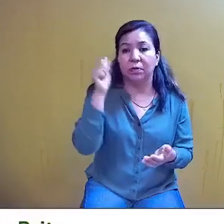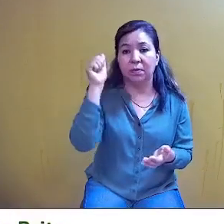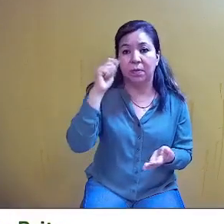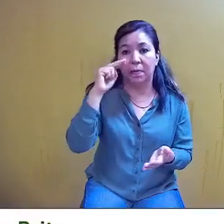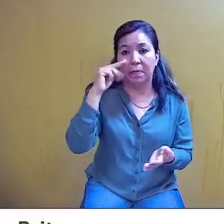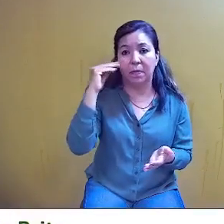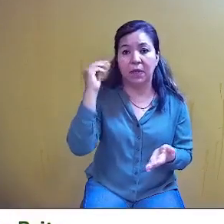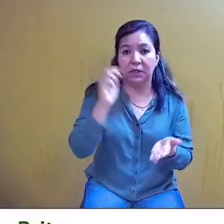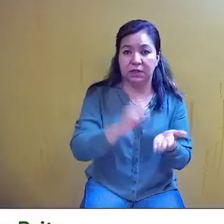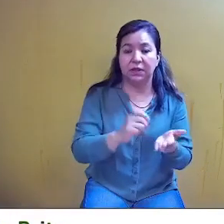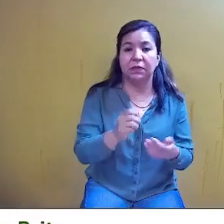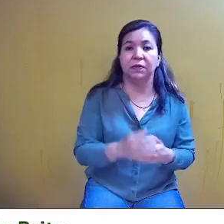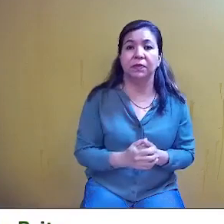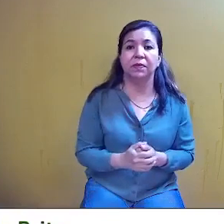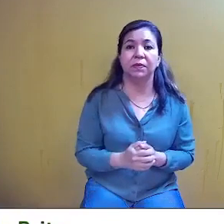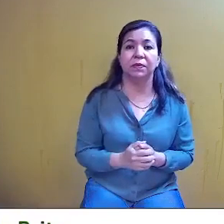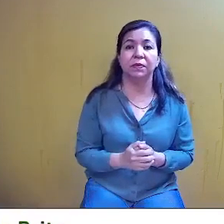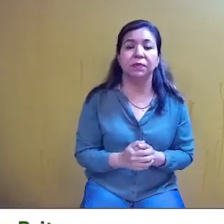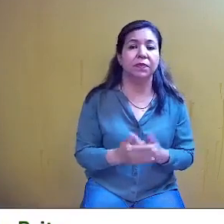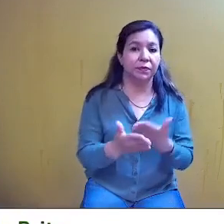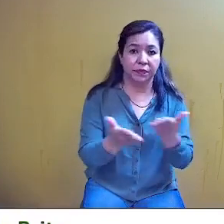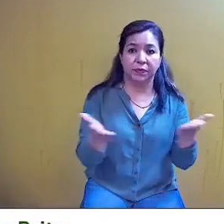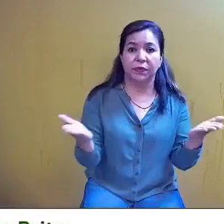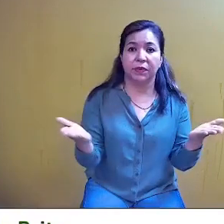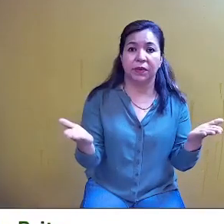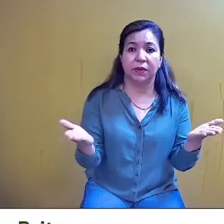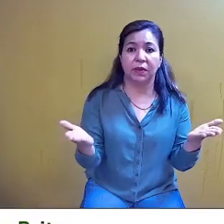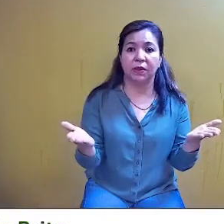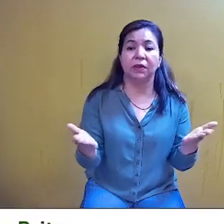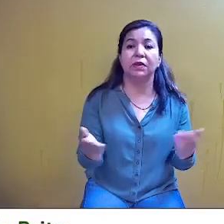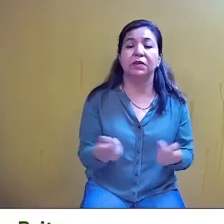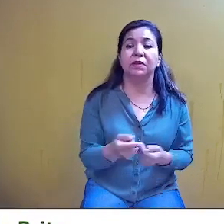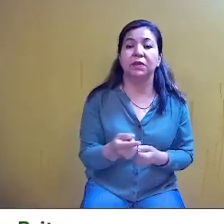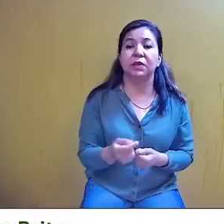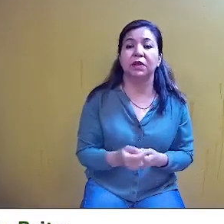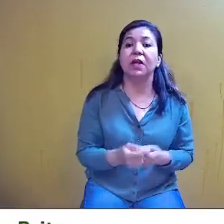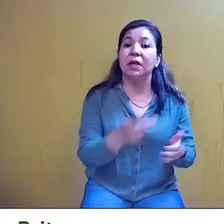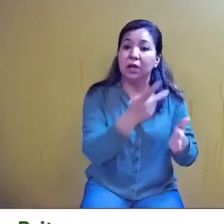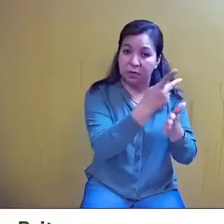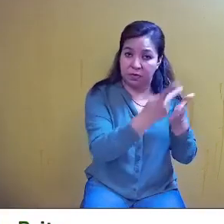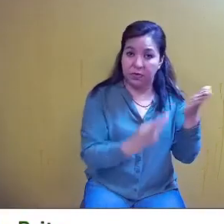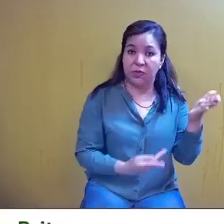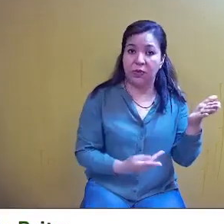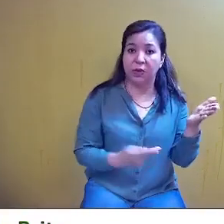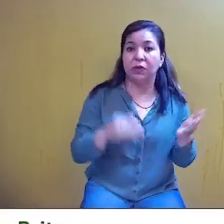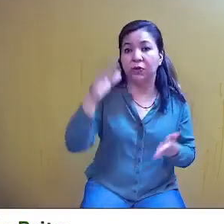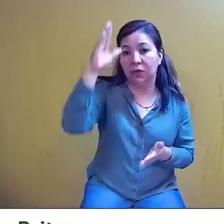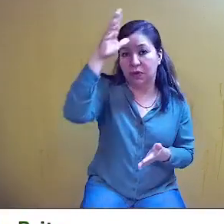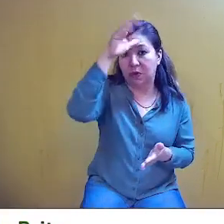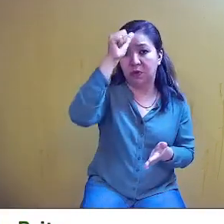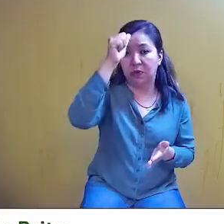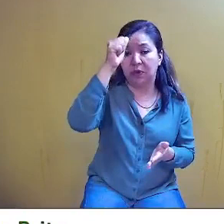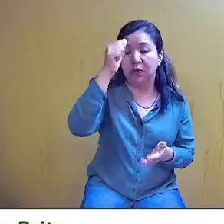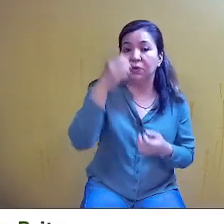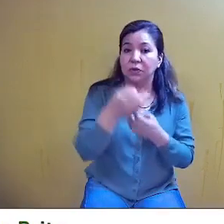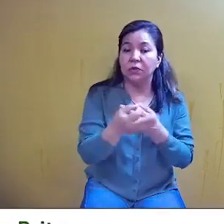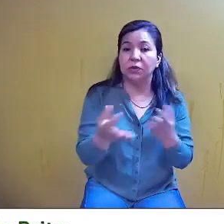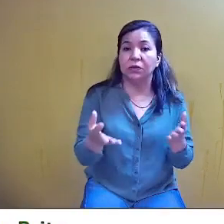señor secretario. Magistrada, magistrado, está a nuestra consideración el proyecto de acuerdo plenario del que se ha dado